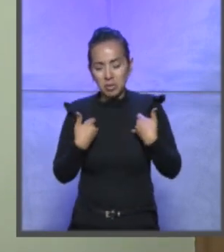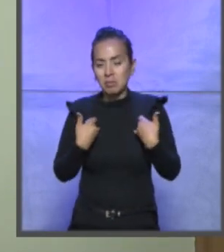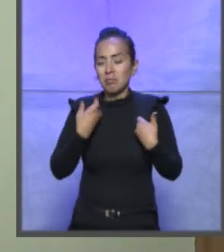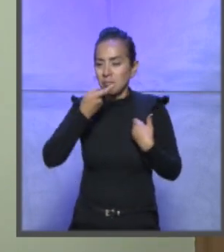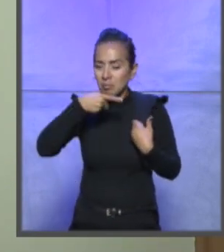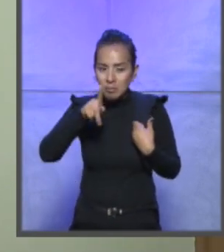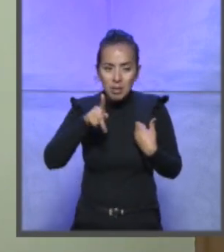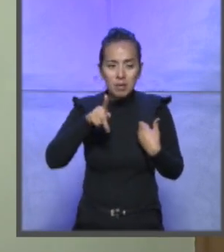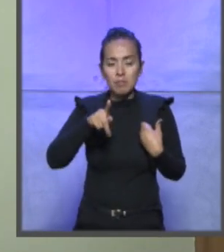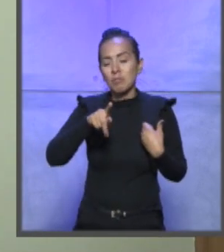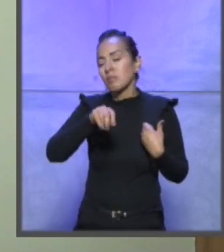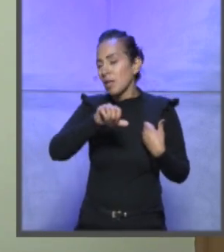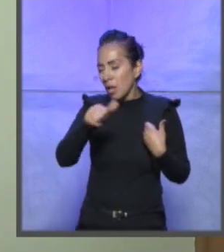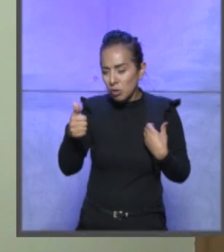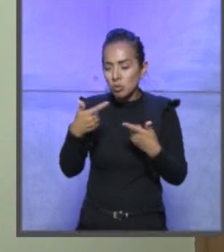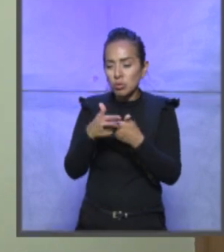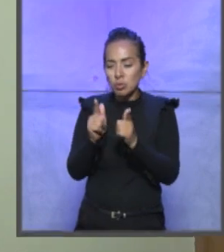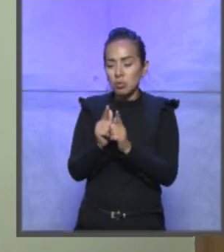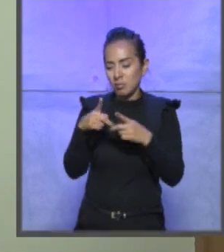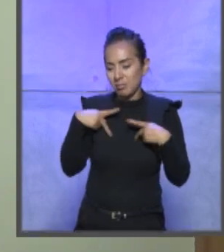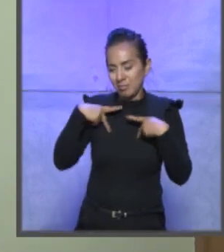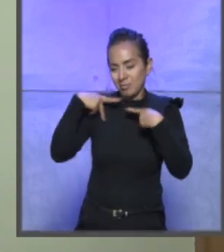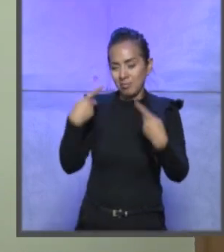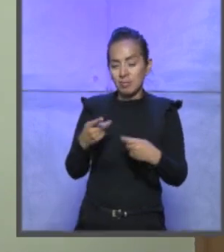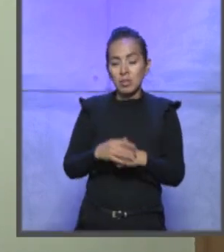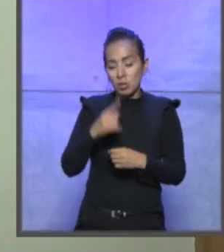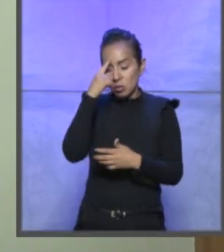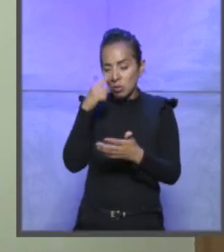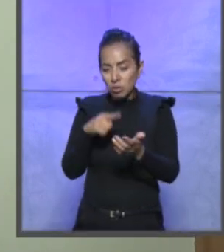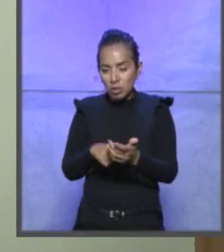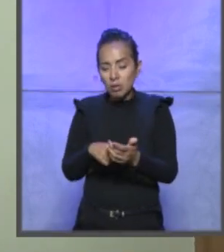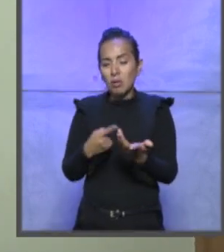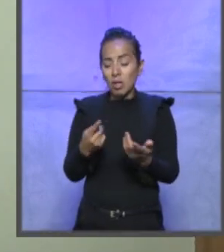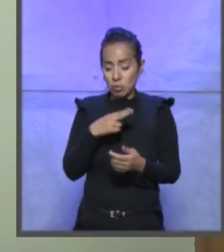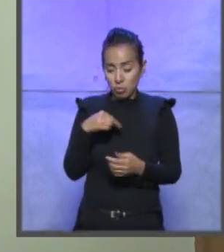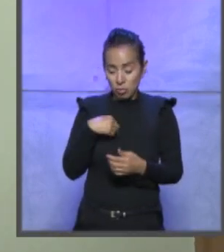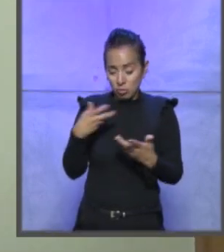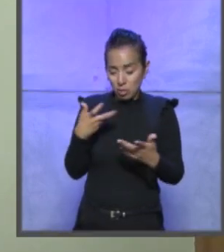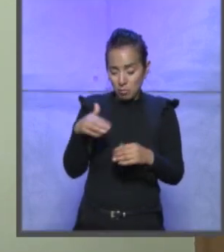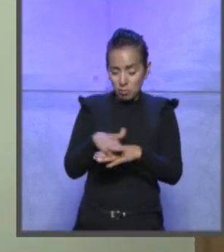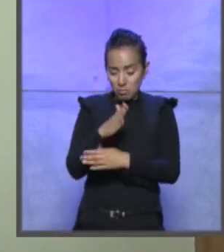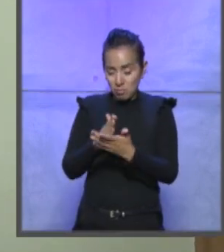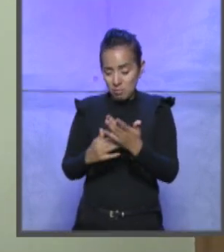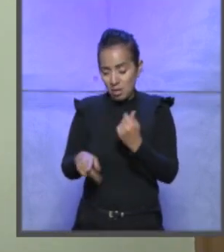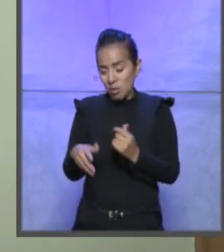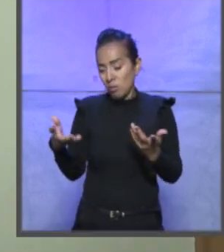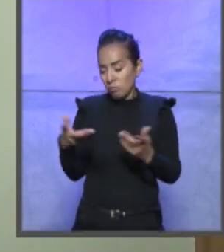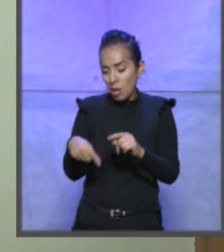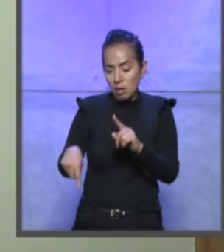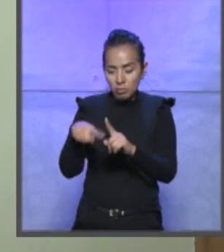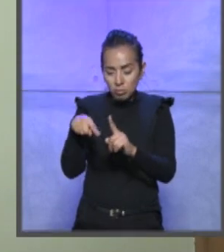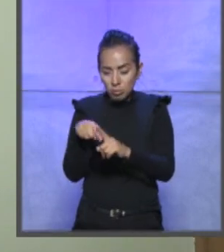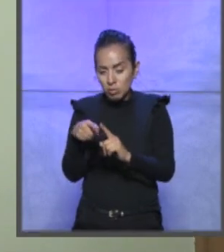juventudes, pero también de los demás grupos vulnerables. Creo que nosotros hemos hecho a través de las acciones